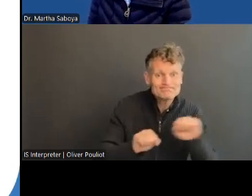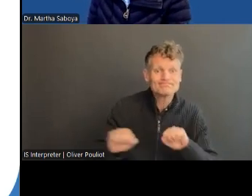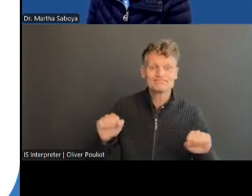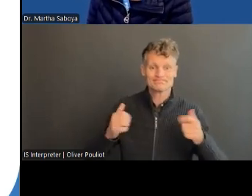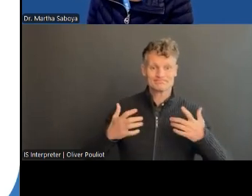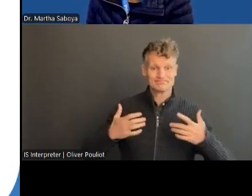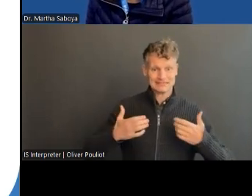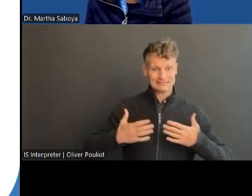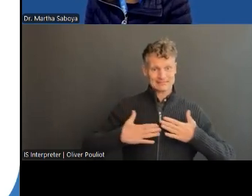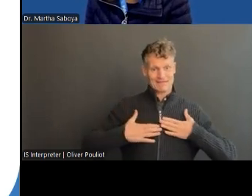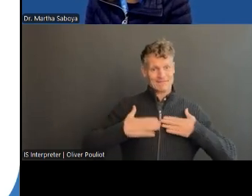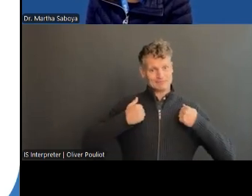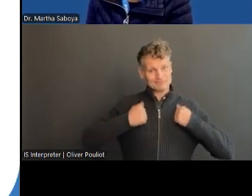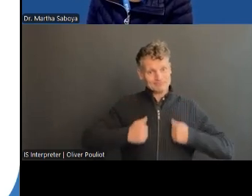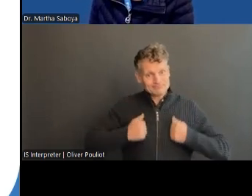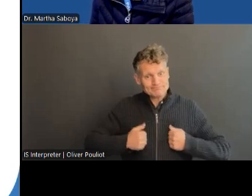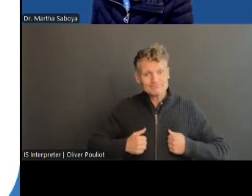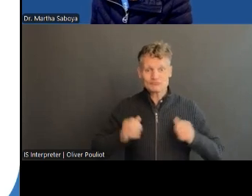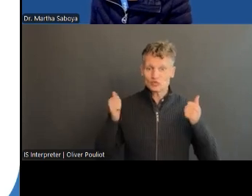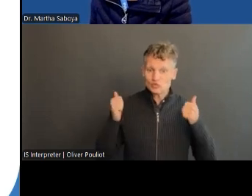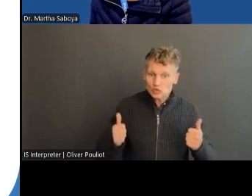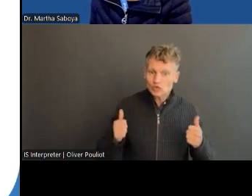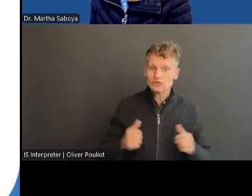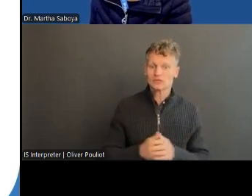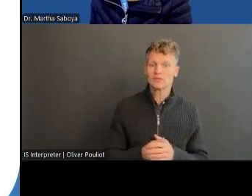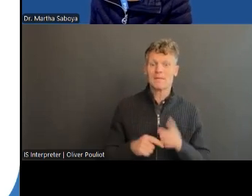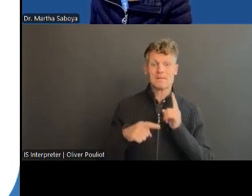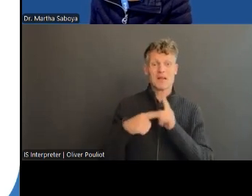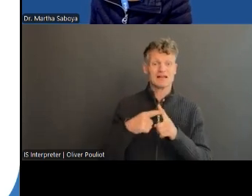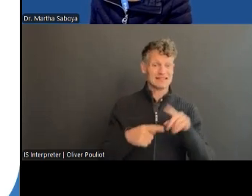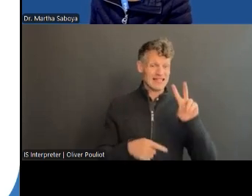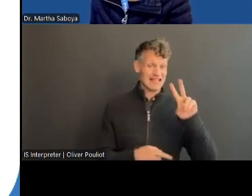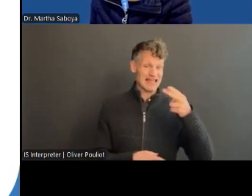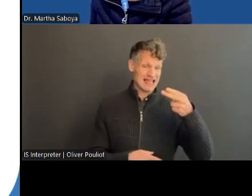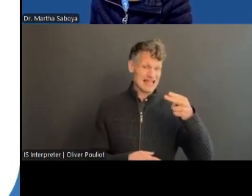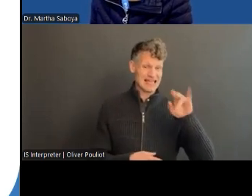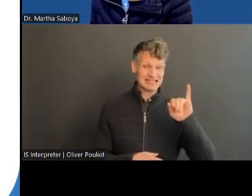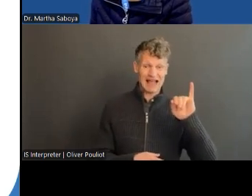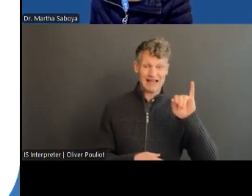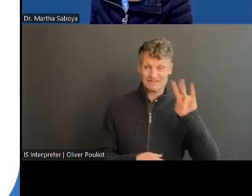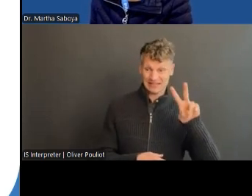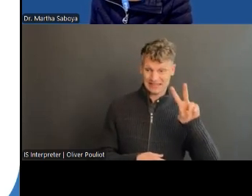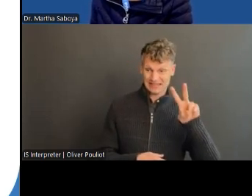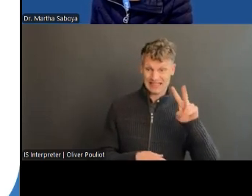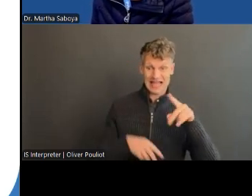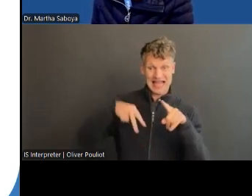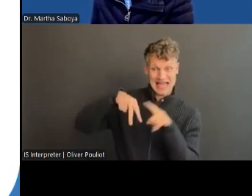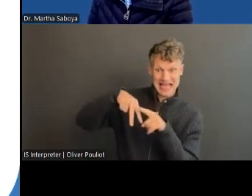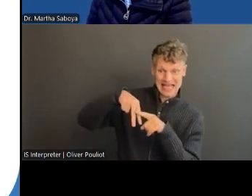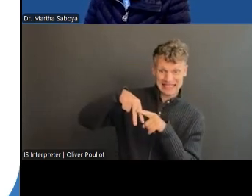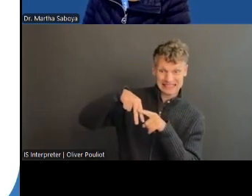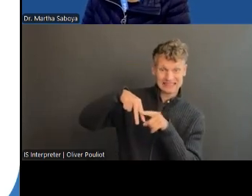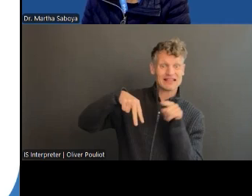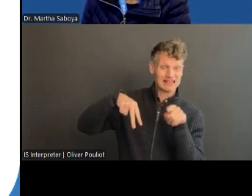en poblaciones vulnerables. También queremos contar con la eliminación. Sin